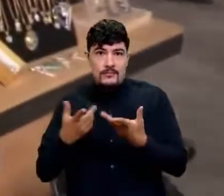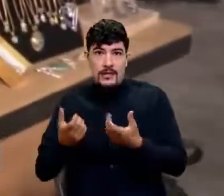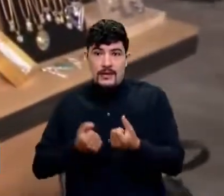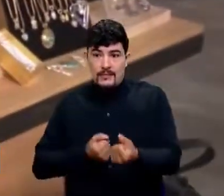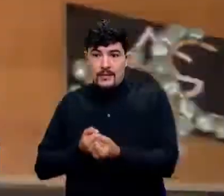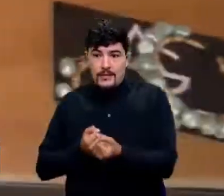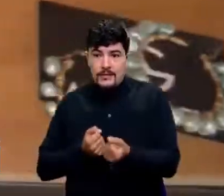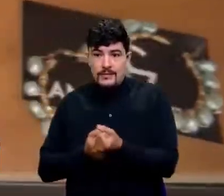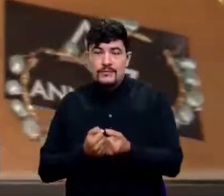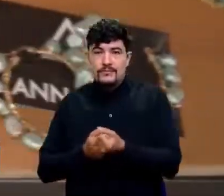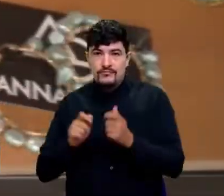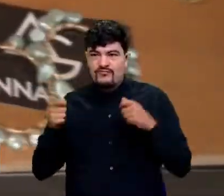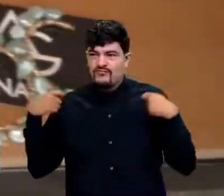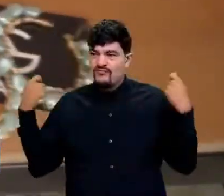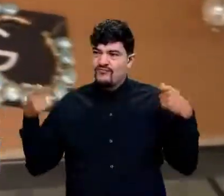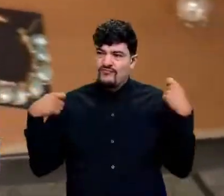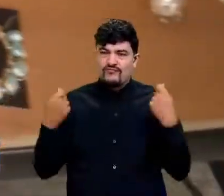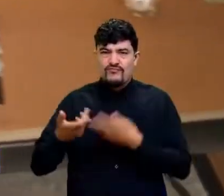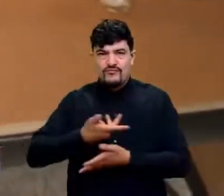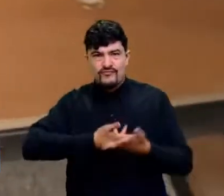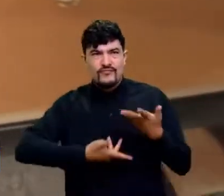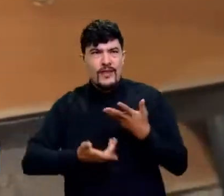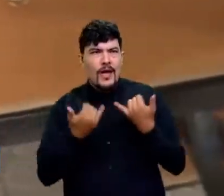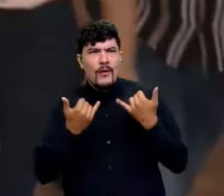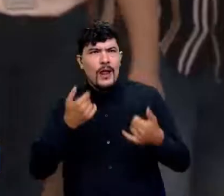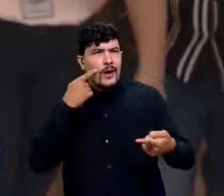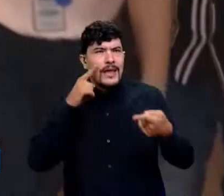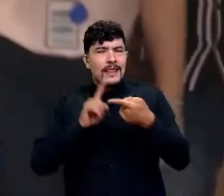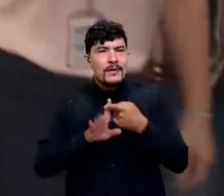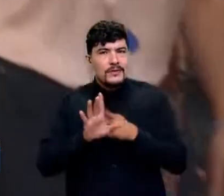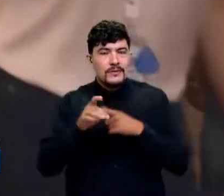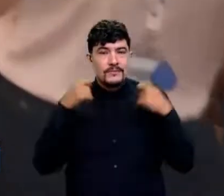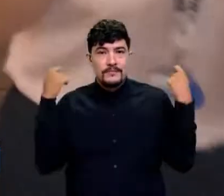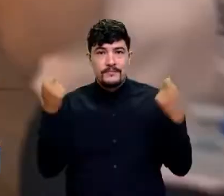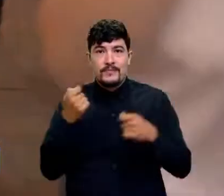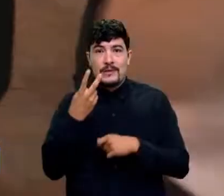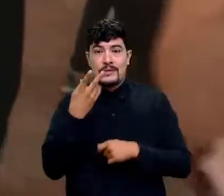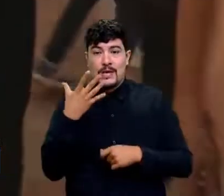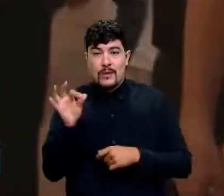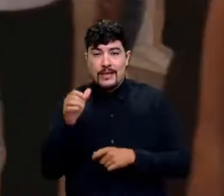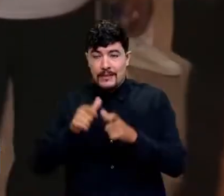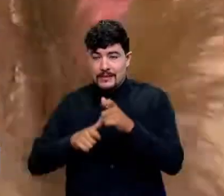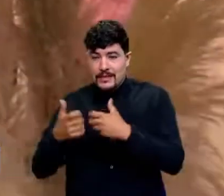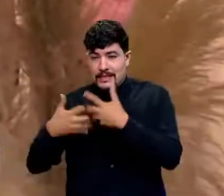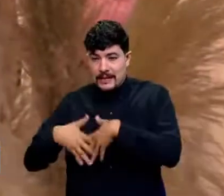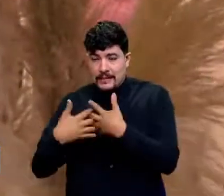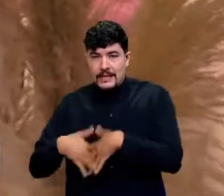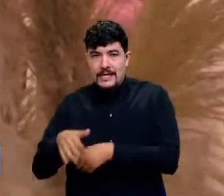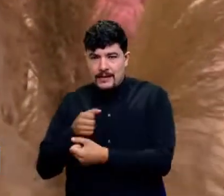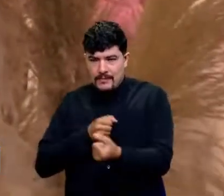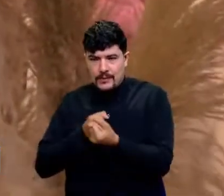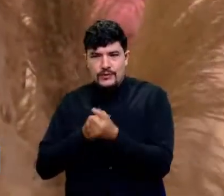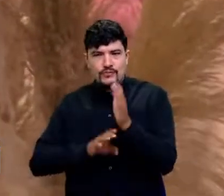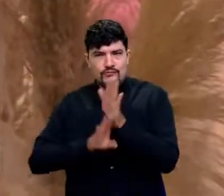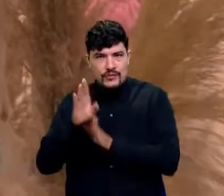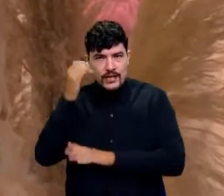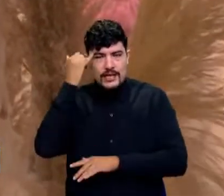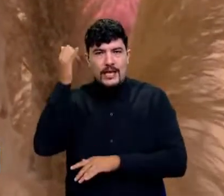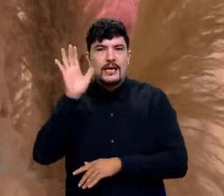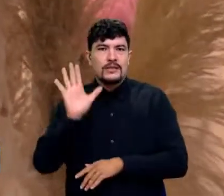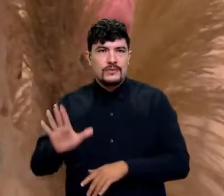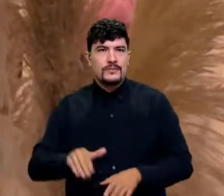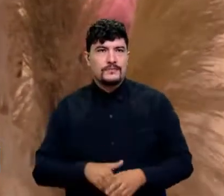servicios que hoy tiene el departamento y que busca ofertar con 250 empresarios que le han apostado a esta iniciativa